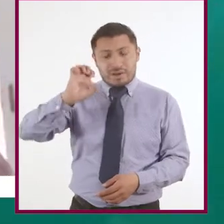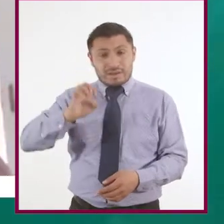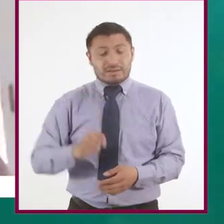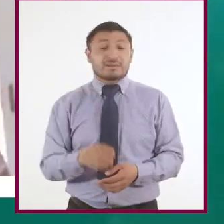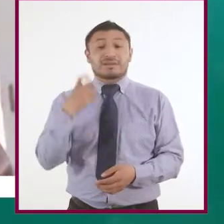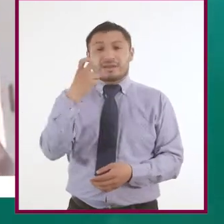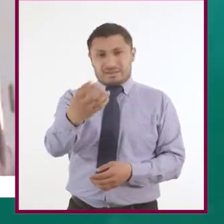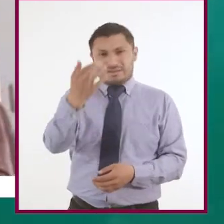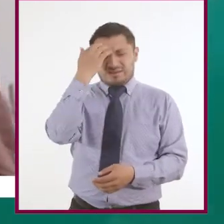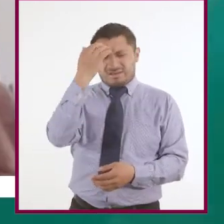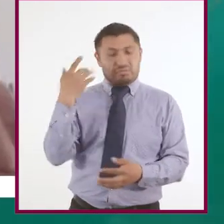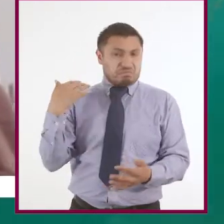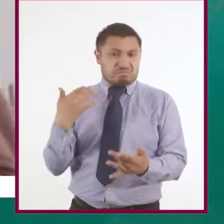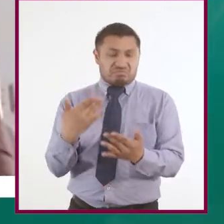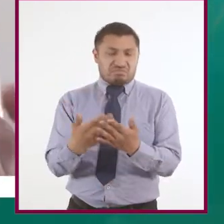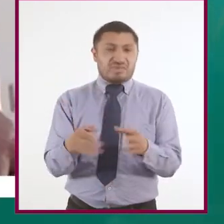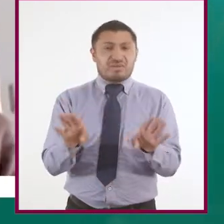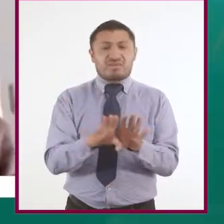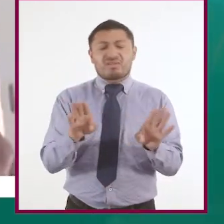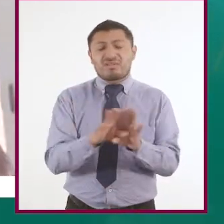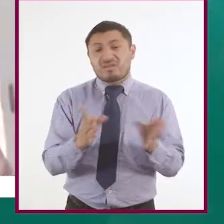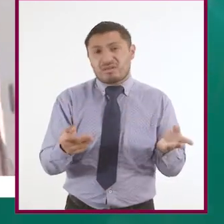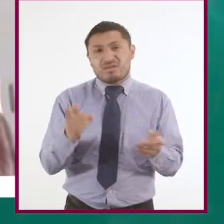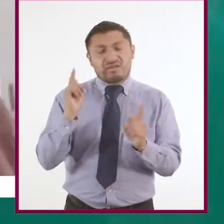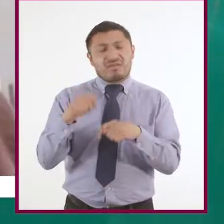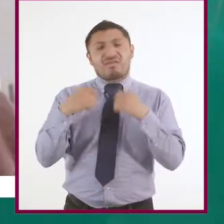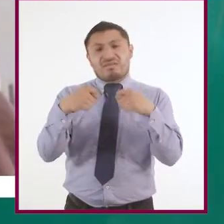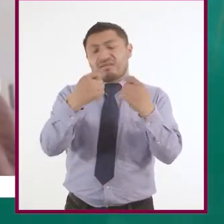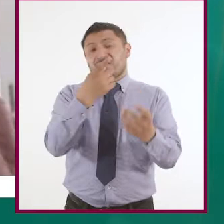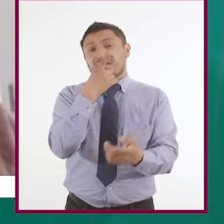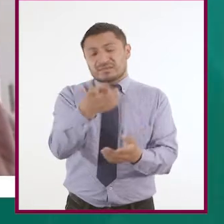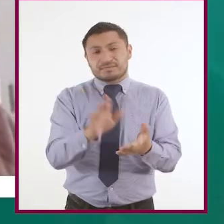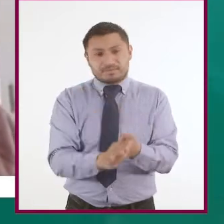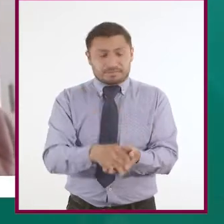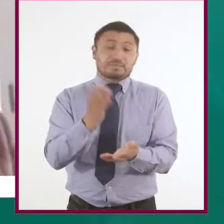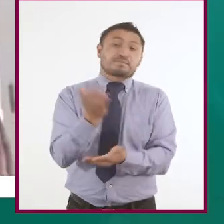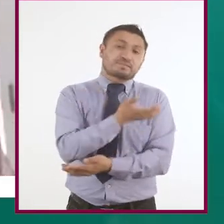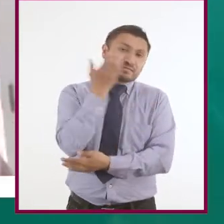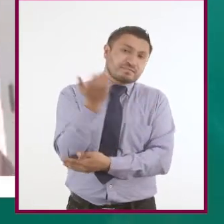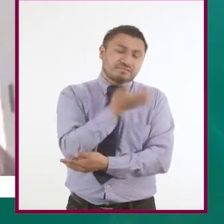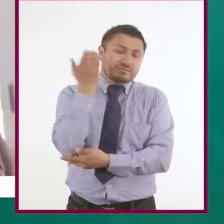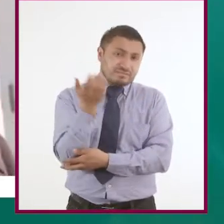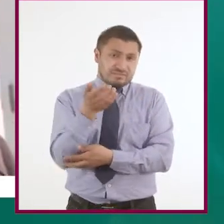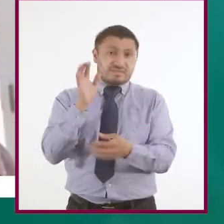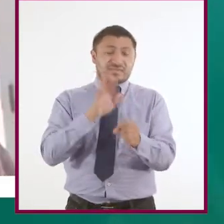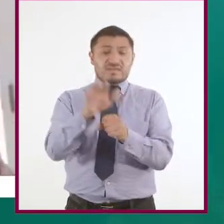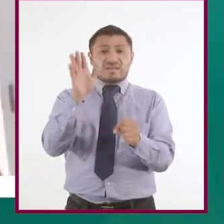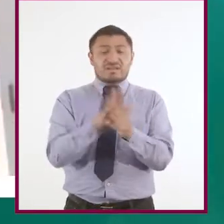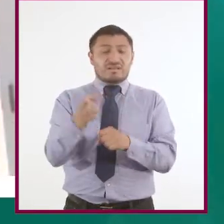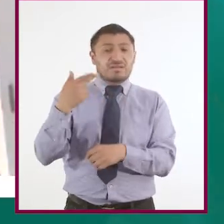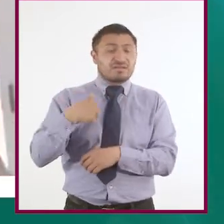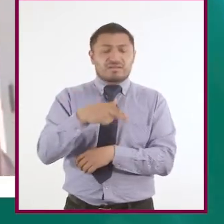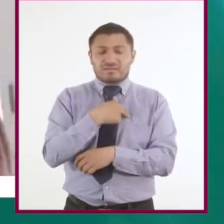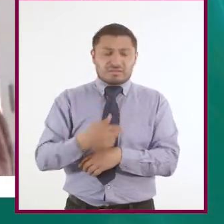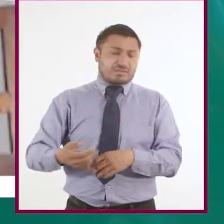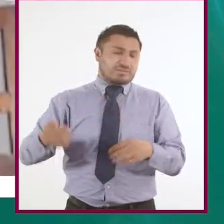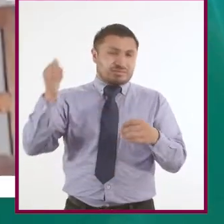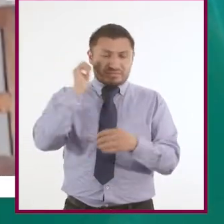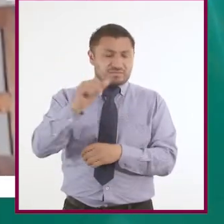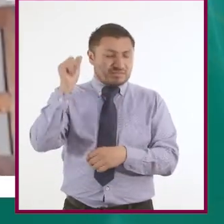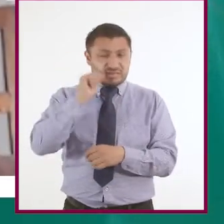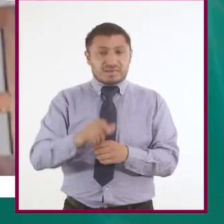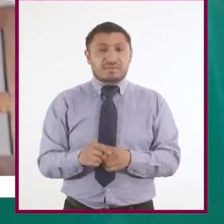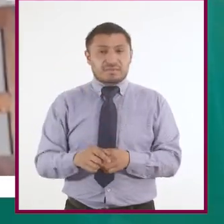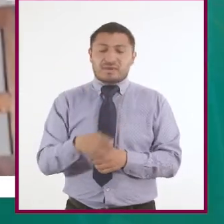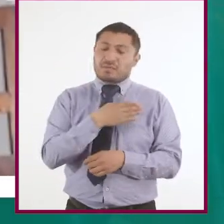conociendo, se ha venido, o que la tradición lo ha legado, ¿no? Es la costumbre con la cual nos regimos todos los días. Bueno,